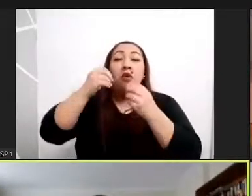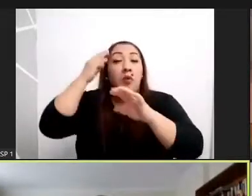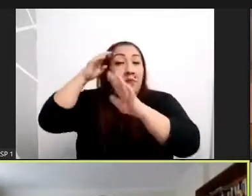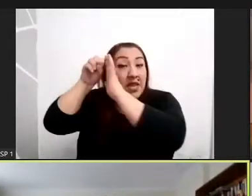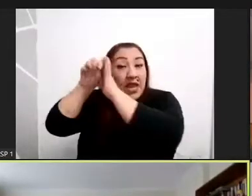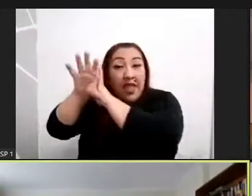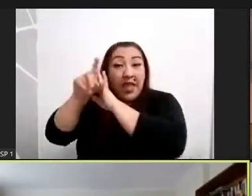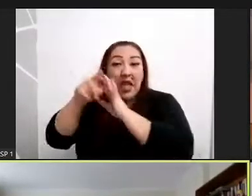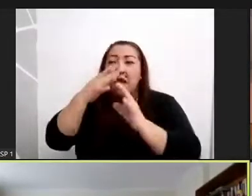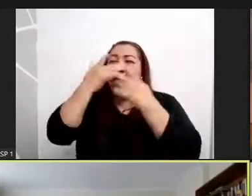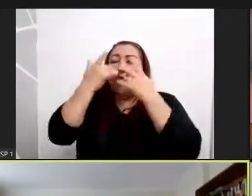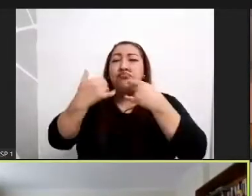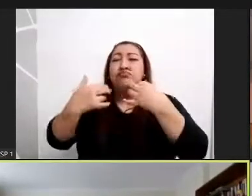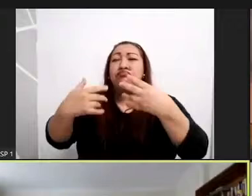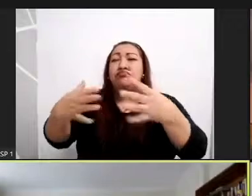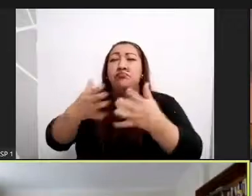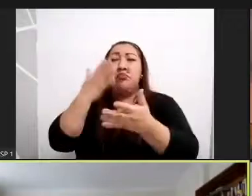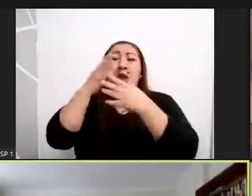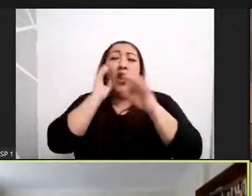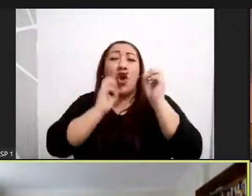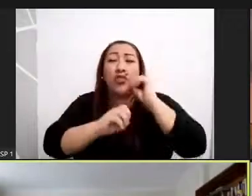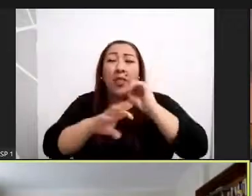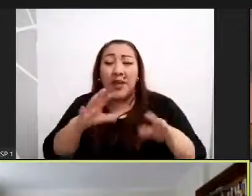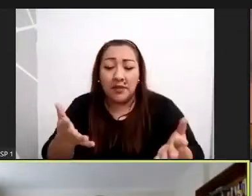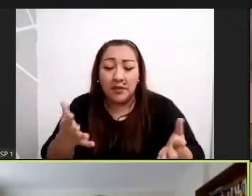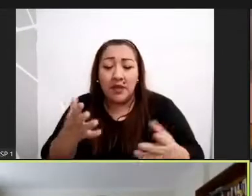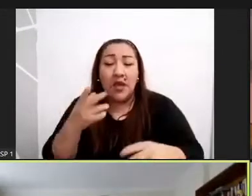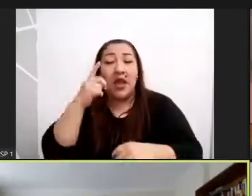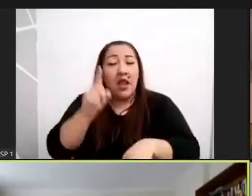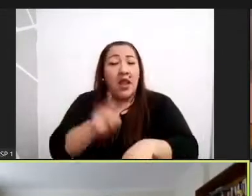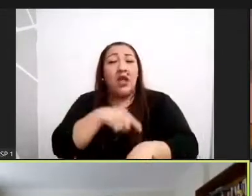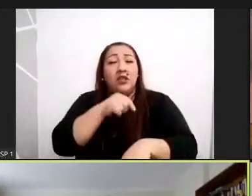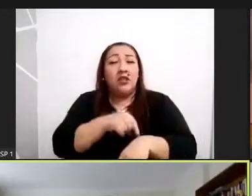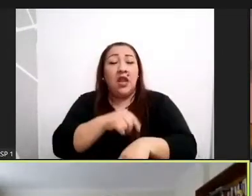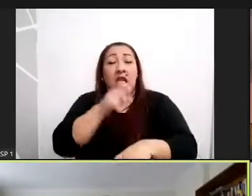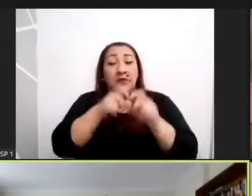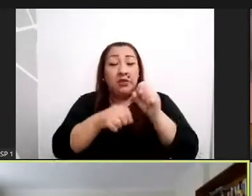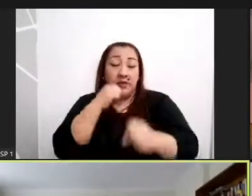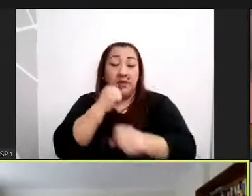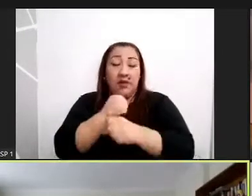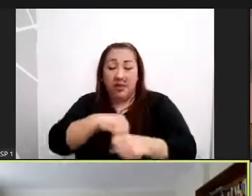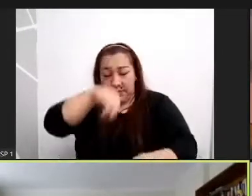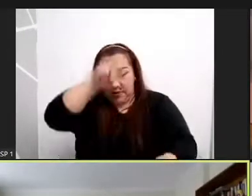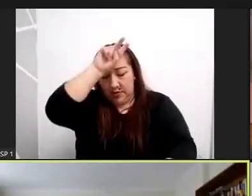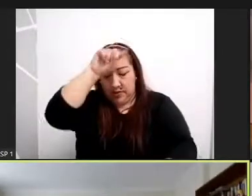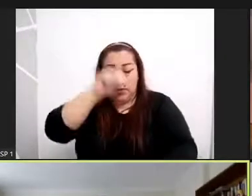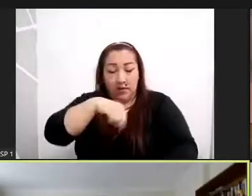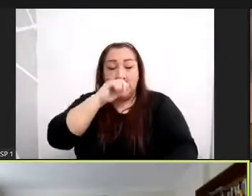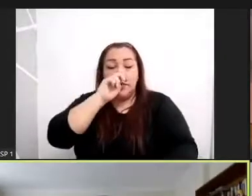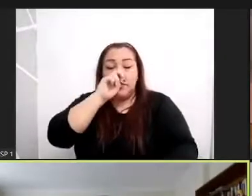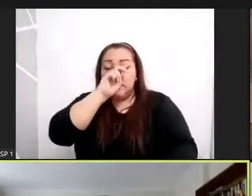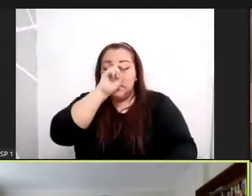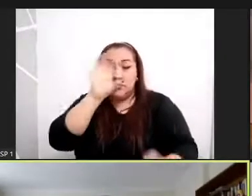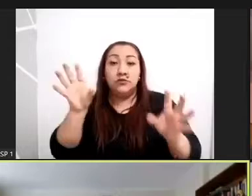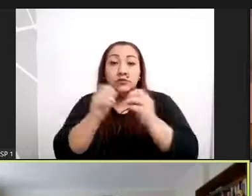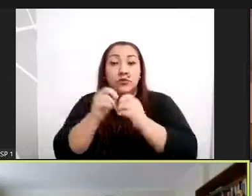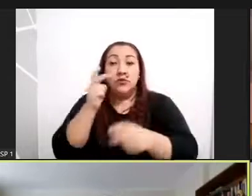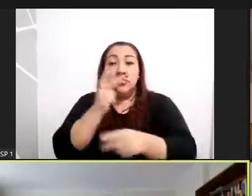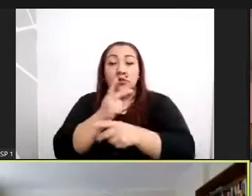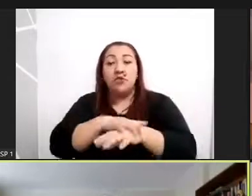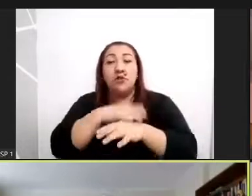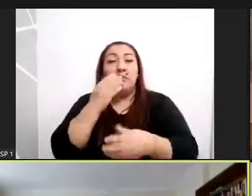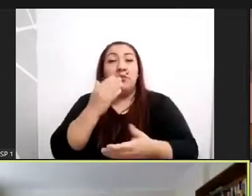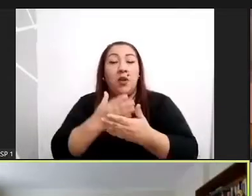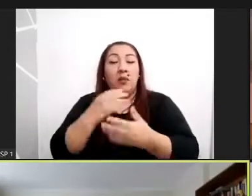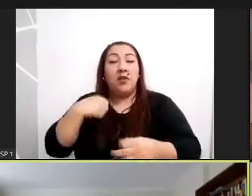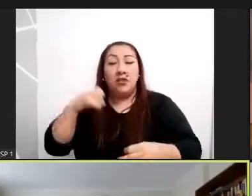escala. A lo largo de los años del boom minero en este país, la Adjuntía para la Prevención de Conflictos